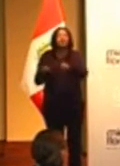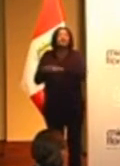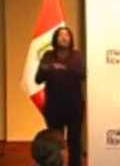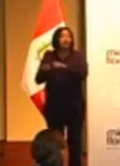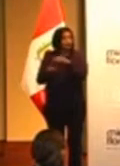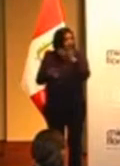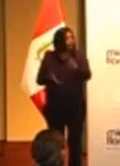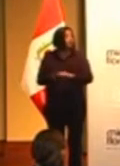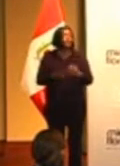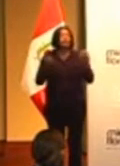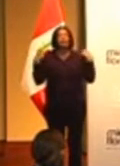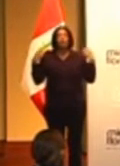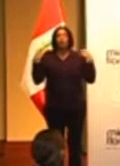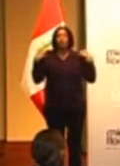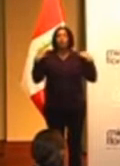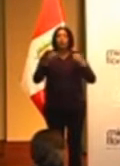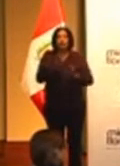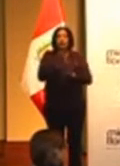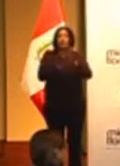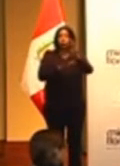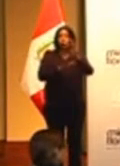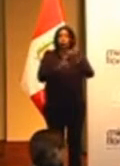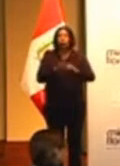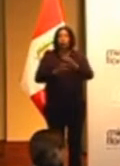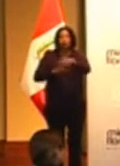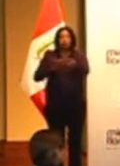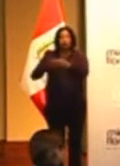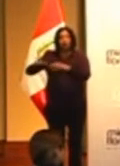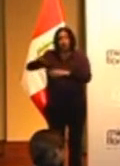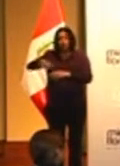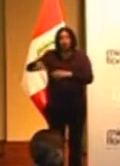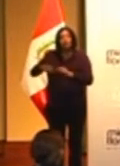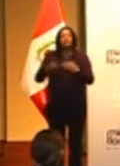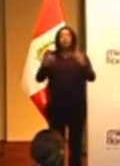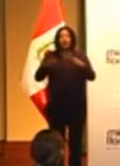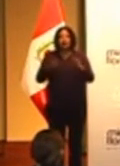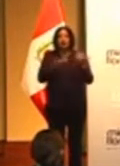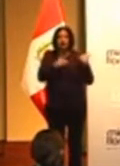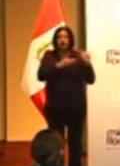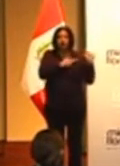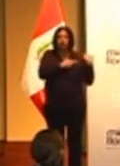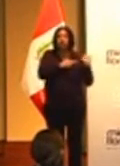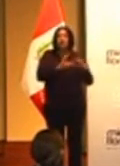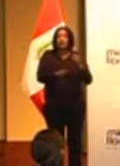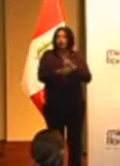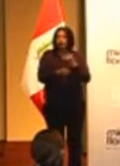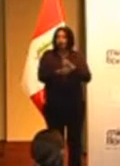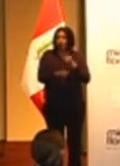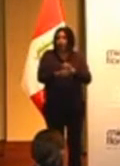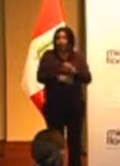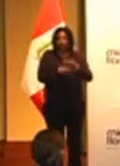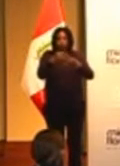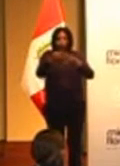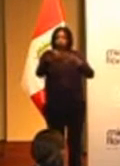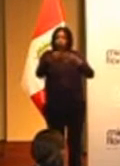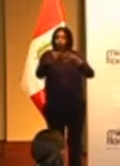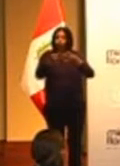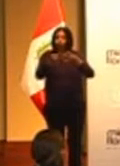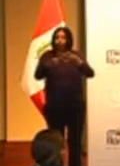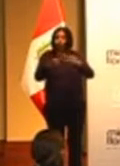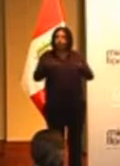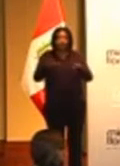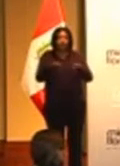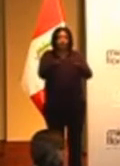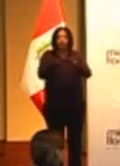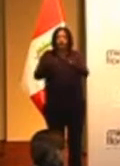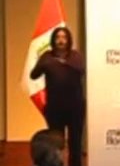también ya la Gerencia de Desarrollo Urbano tiene ese encargo y está trabajando. Fíjense, hay varias cosas que se van haciendo en